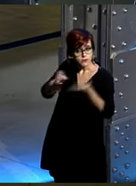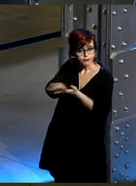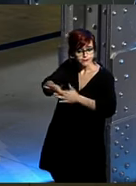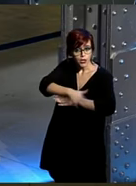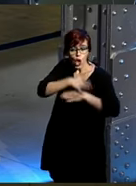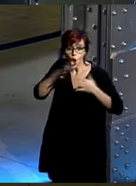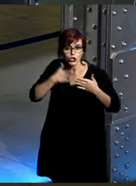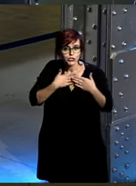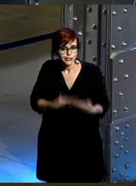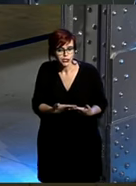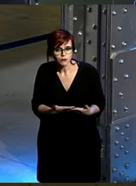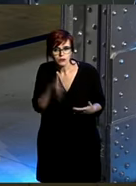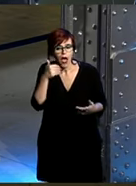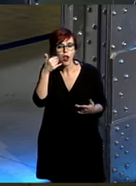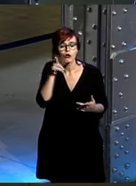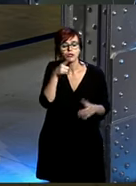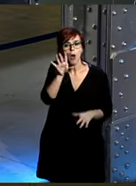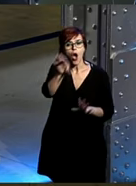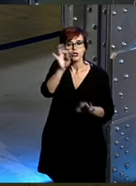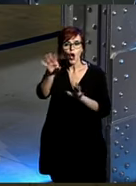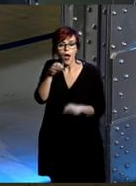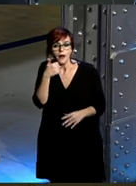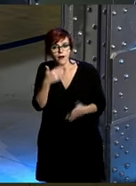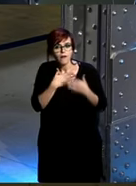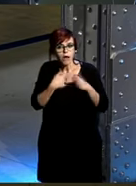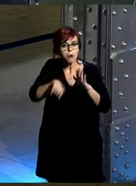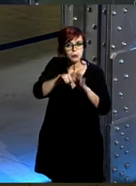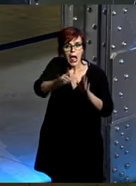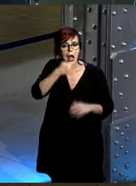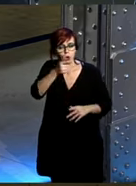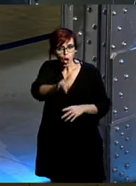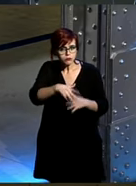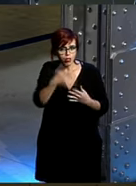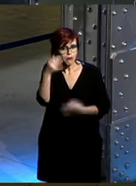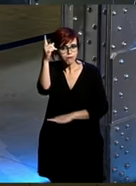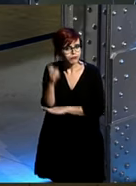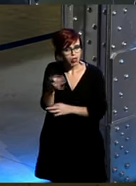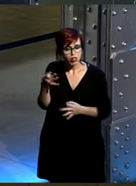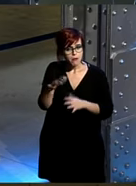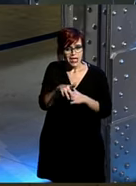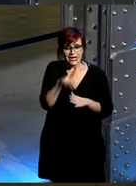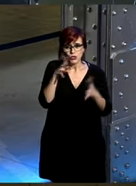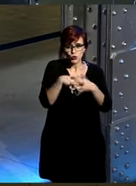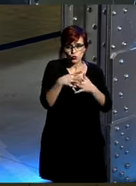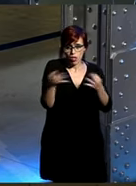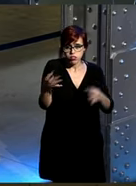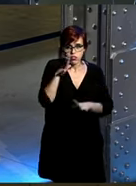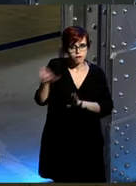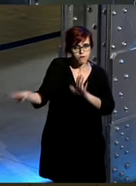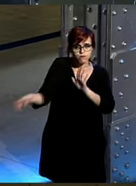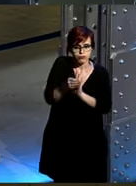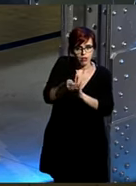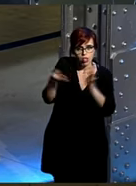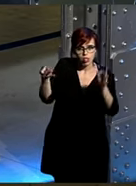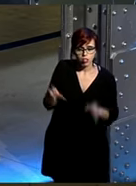tu lugar. Para mí es algo que no es optativo, es algo que debería estar dentro de ese marco estructural y todo el mundo debería